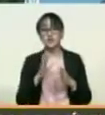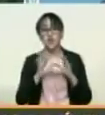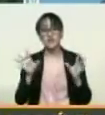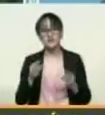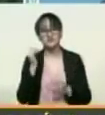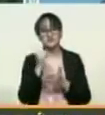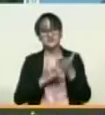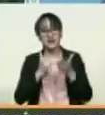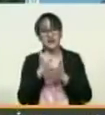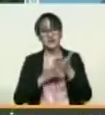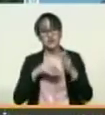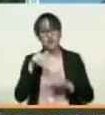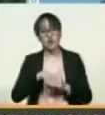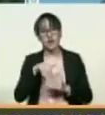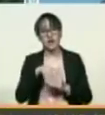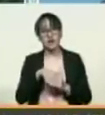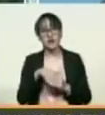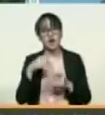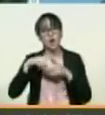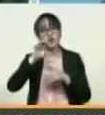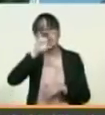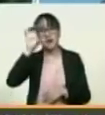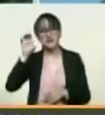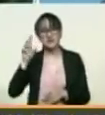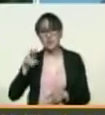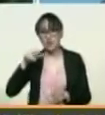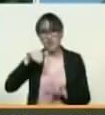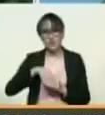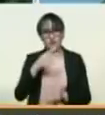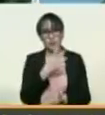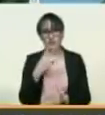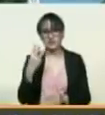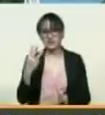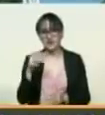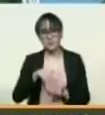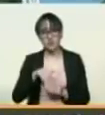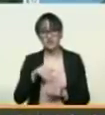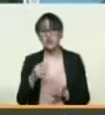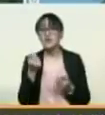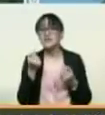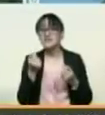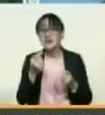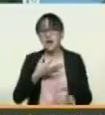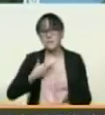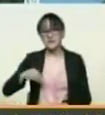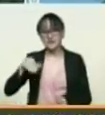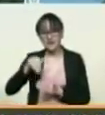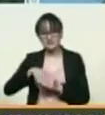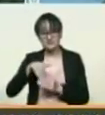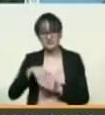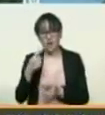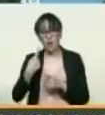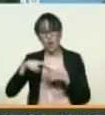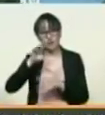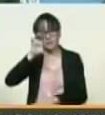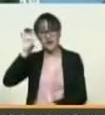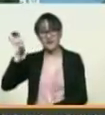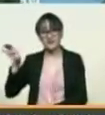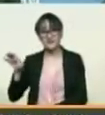algunos países de nuestra América no vota el 43%, ni siquiera en elecciones presidenciales altamente polarizadas, en segundas vueltas,